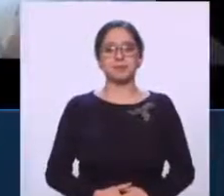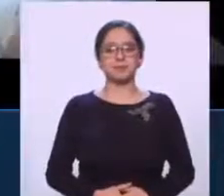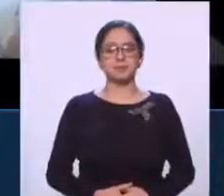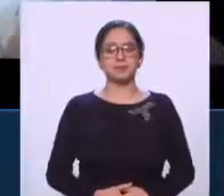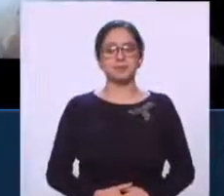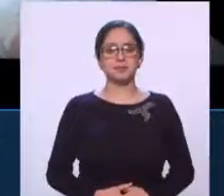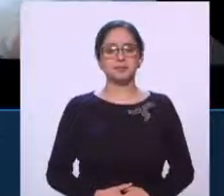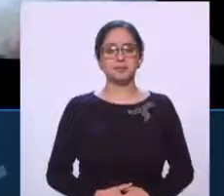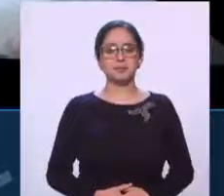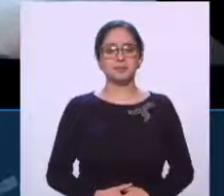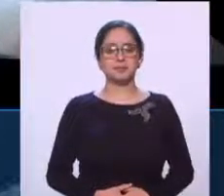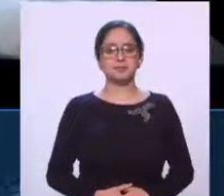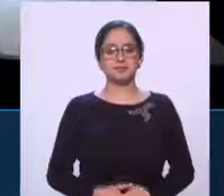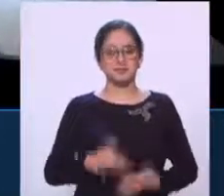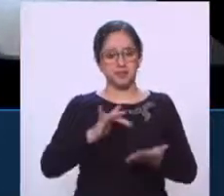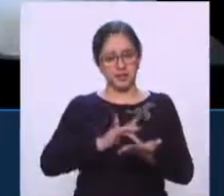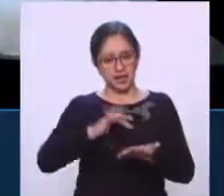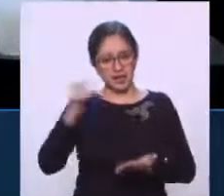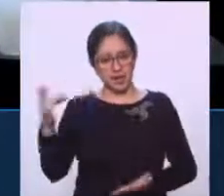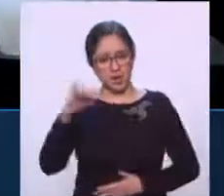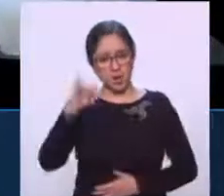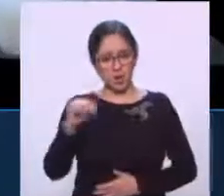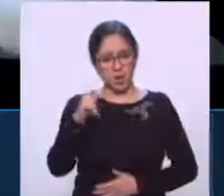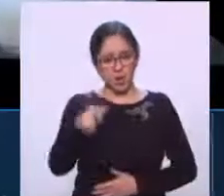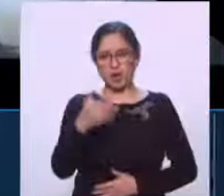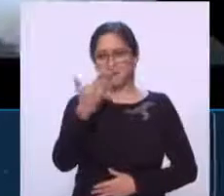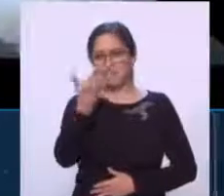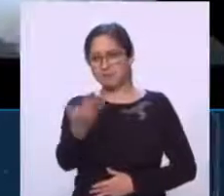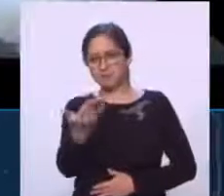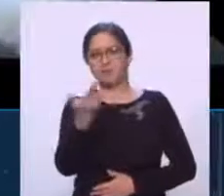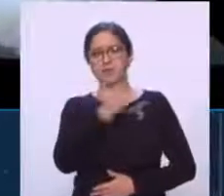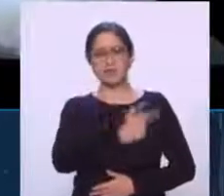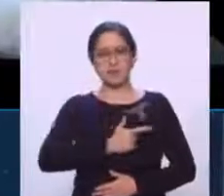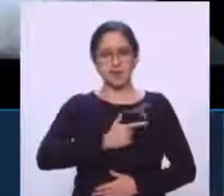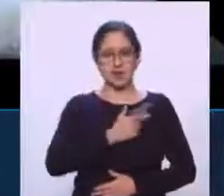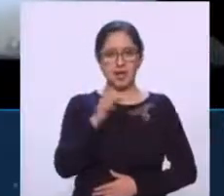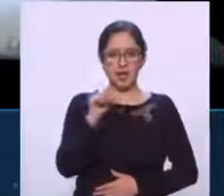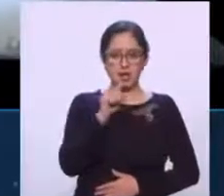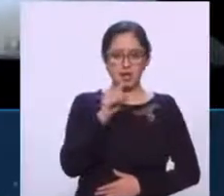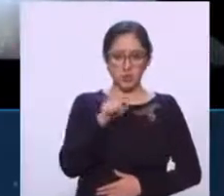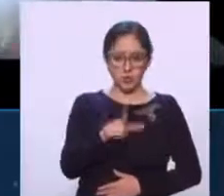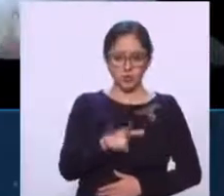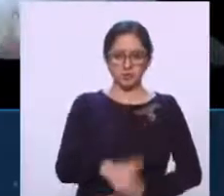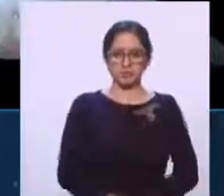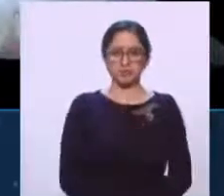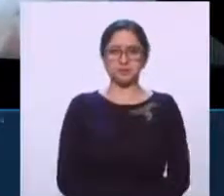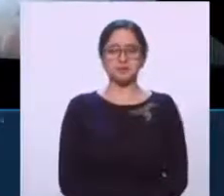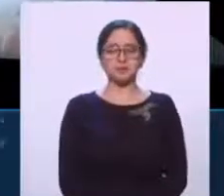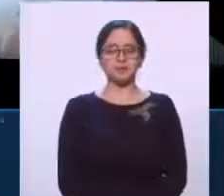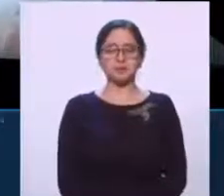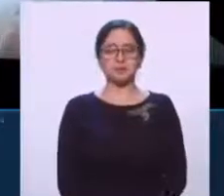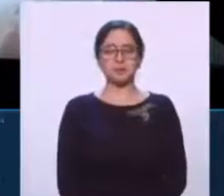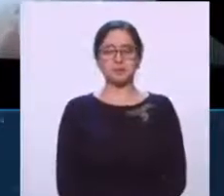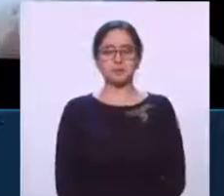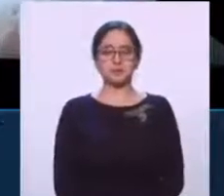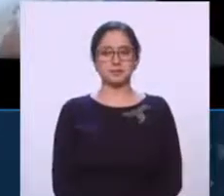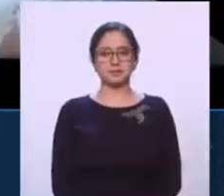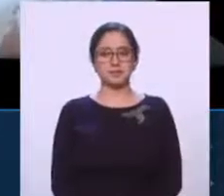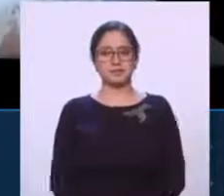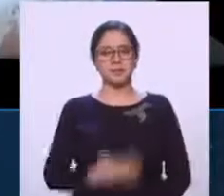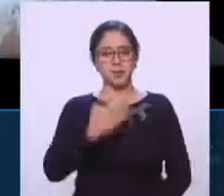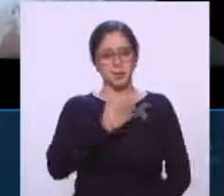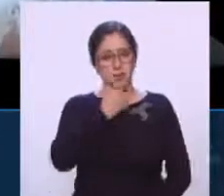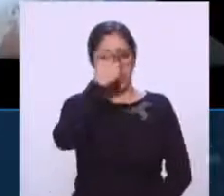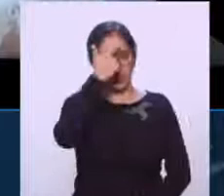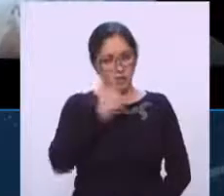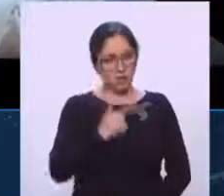Muchas gracias, Juan, a tus órdenes. Gusto saludarlos de nuevo, gusto de verte, Azul. Hola, buenas noches. Pues está complicando muchísimo la